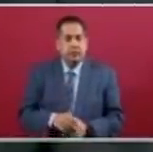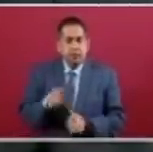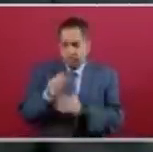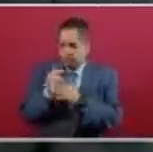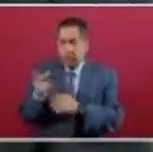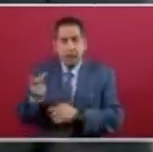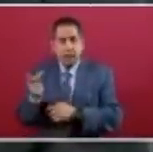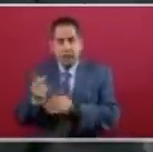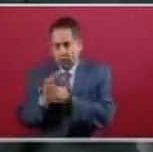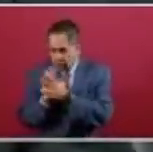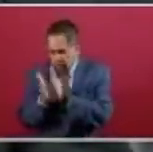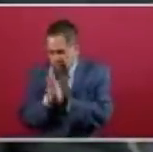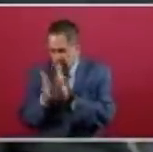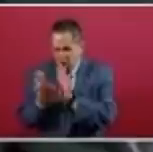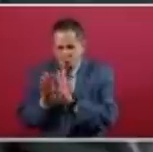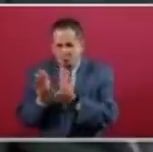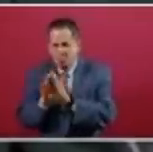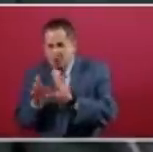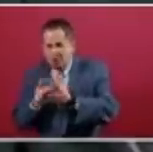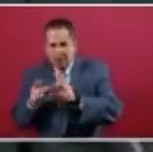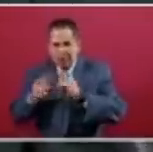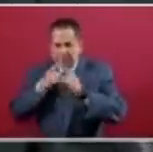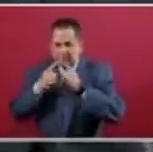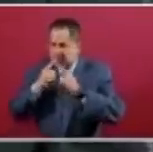conspirando en contra de